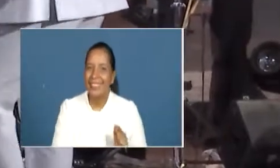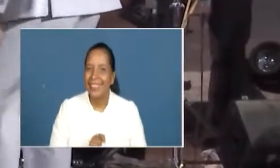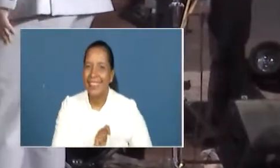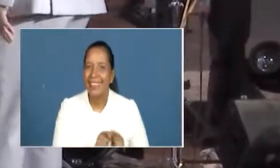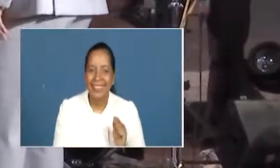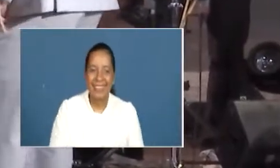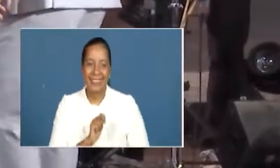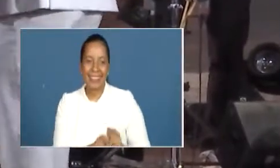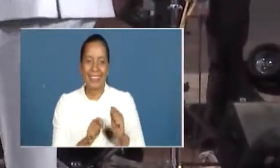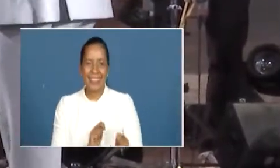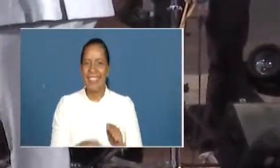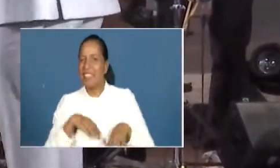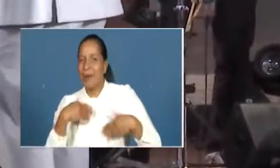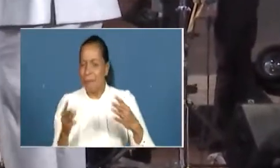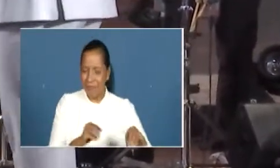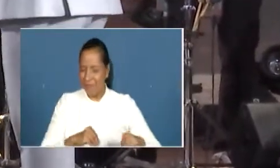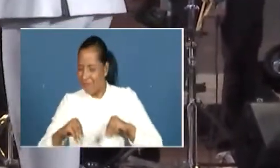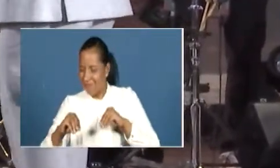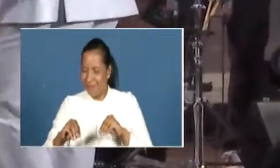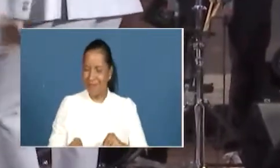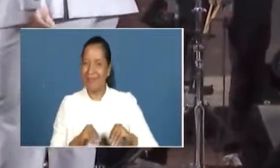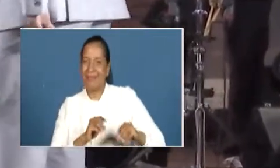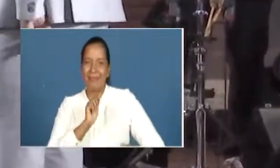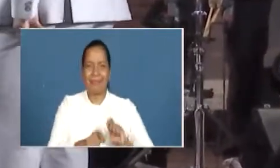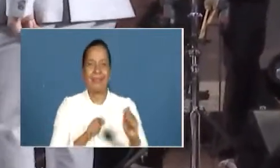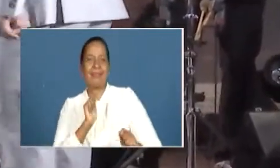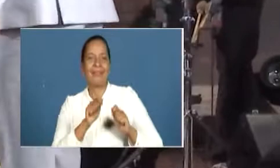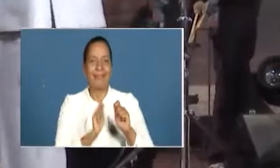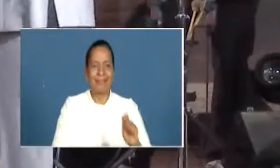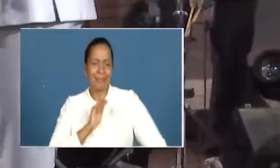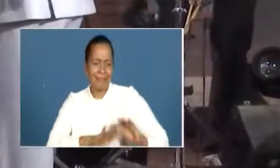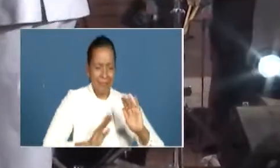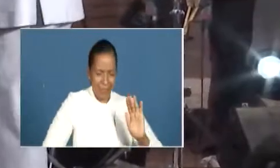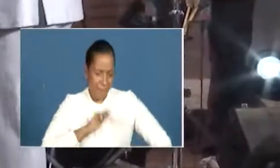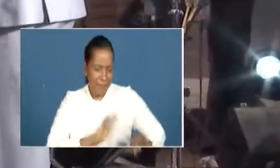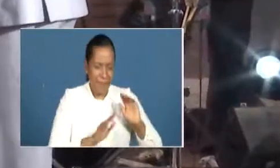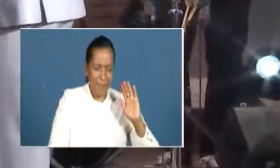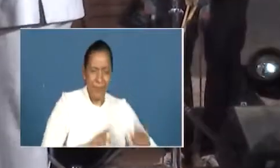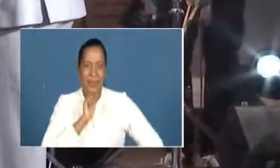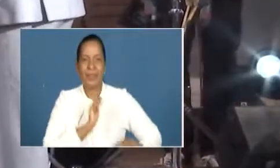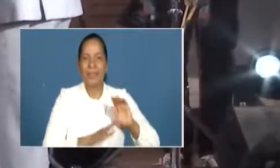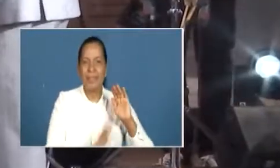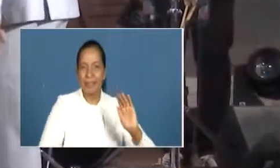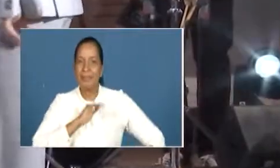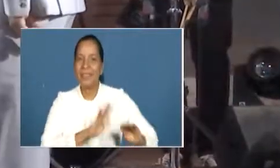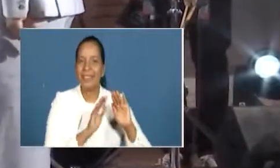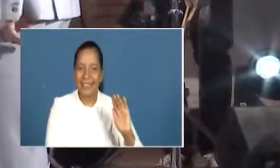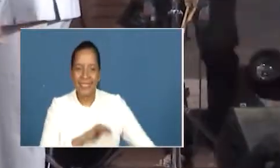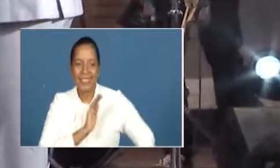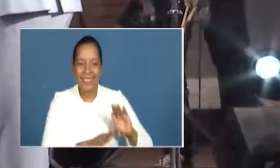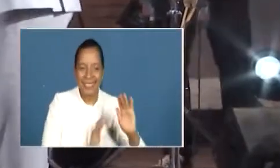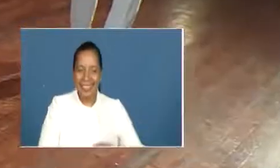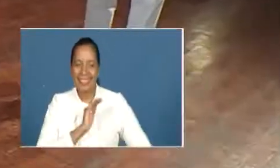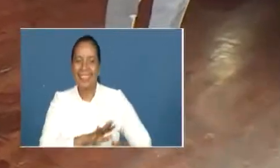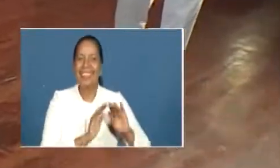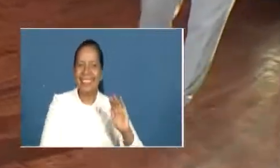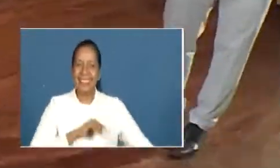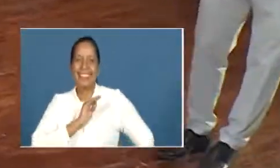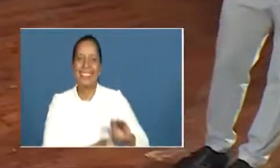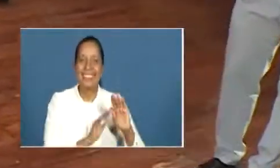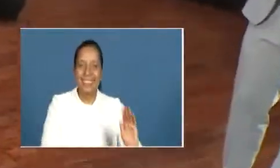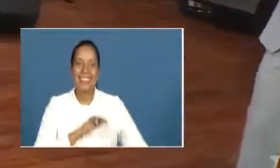¿Cómo lo mueve? Y Dania, ¡ay! Así me gusta. Oye, ¡qué